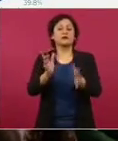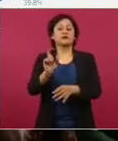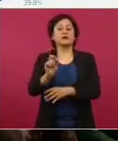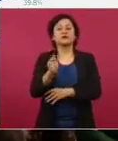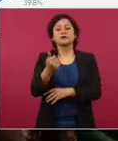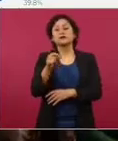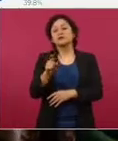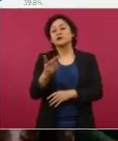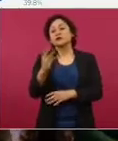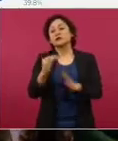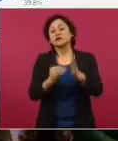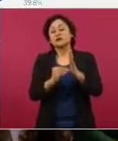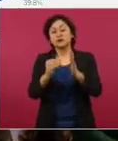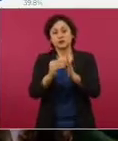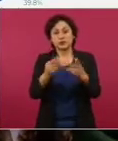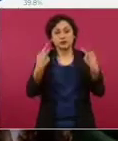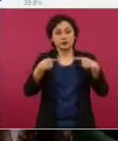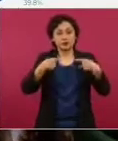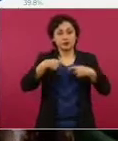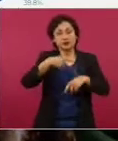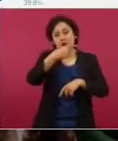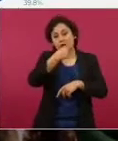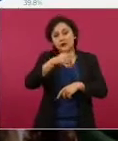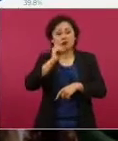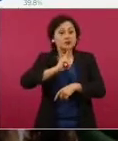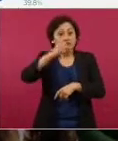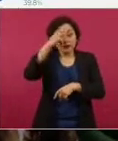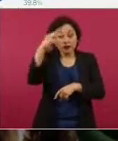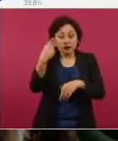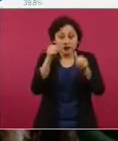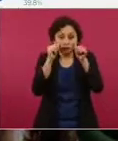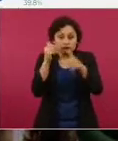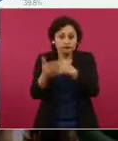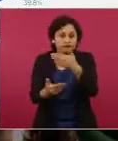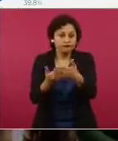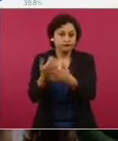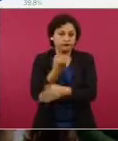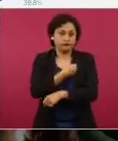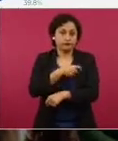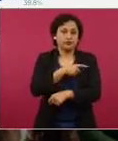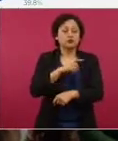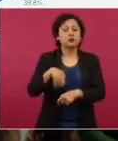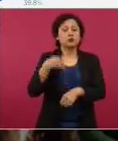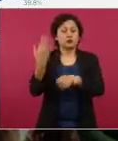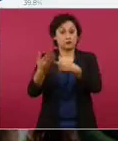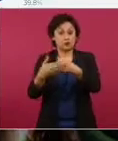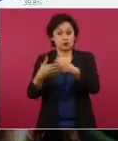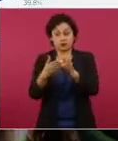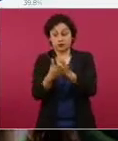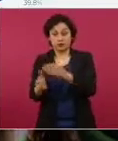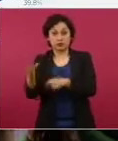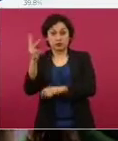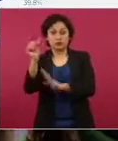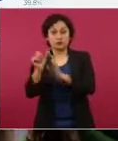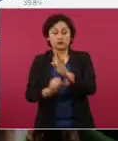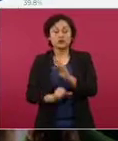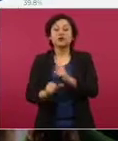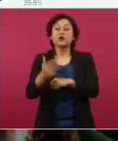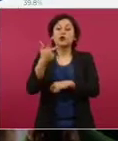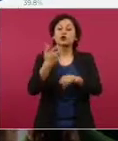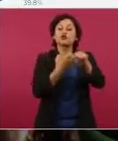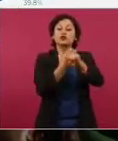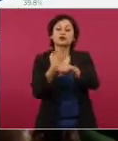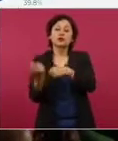26.4 millones de mexicanas y mexicanos. Y para el segundo trimestre del año, con la incorporación de 8 nuevos